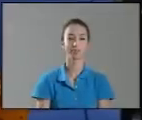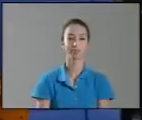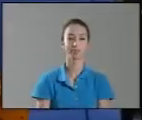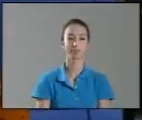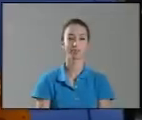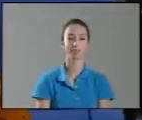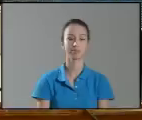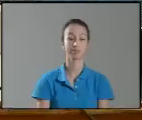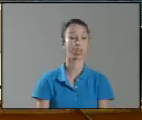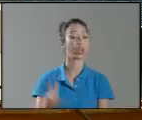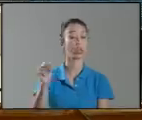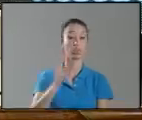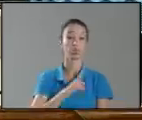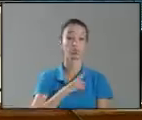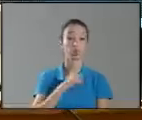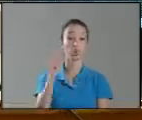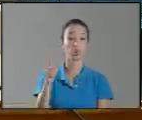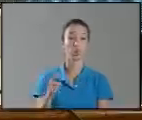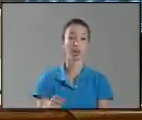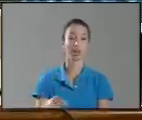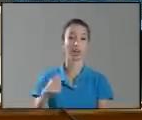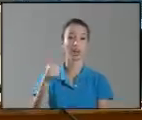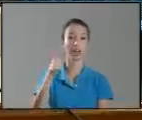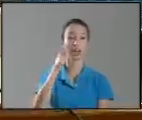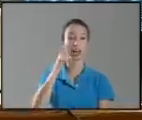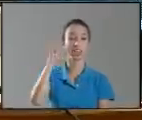un hombre completo de verdad.